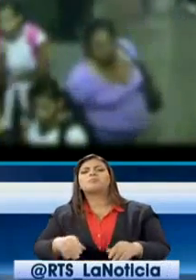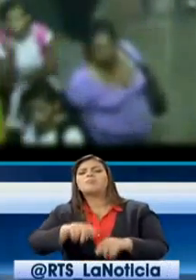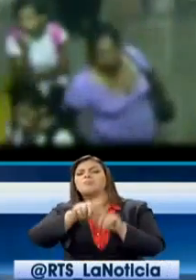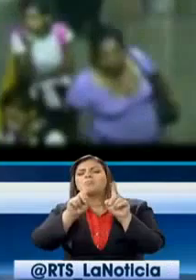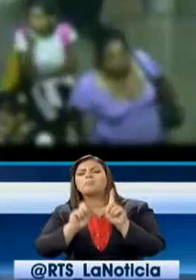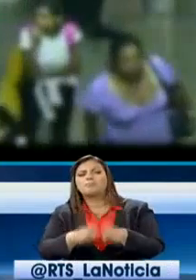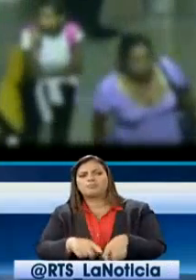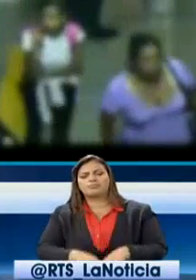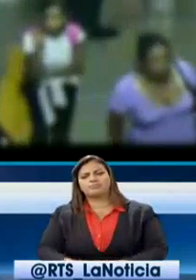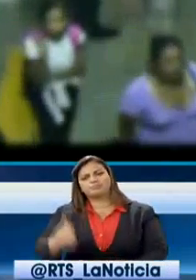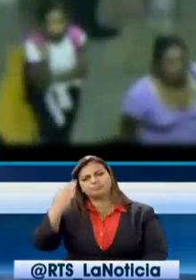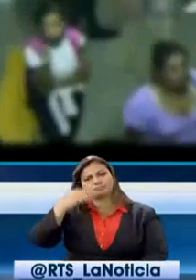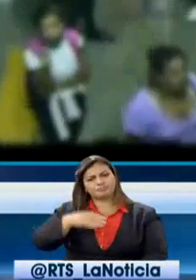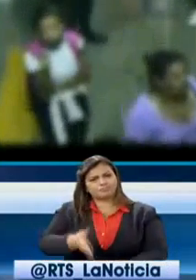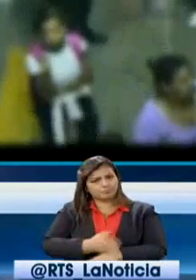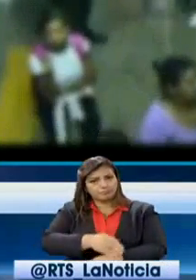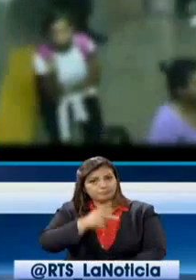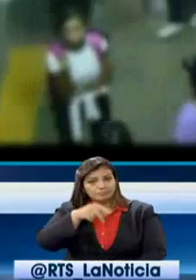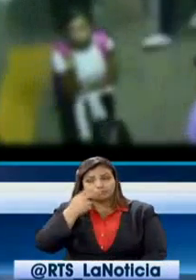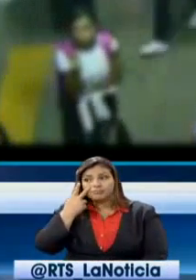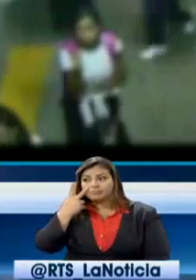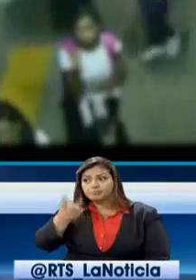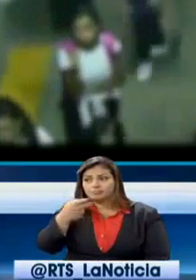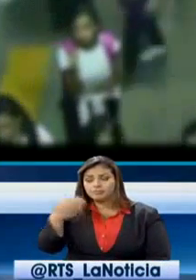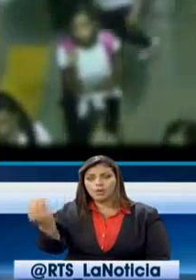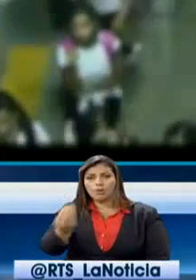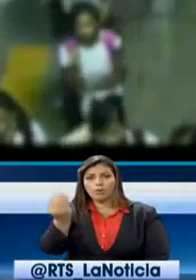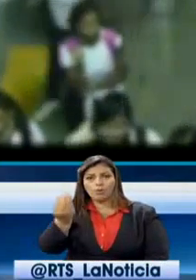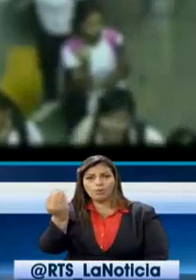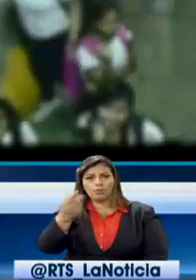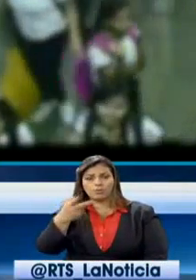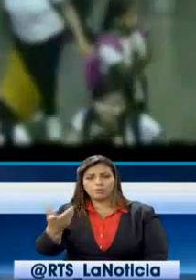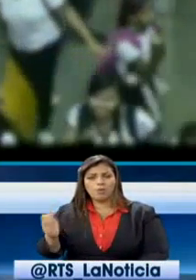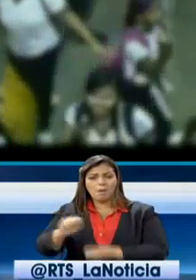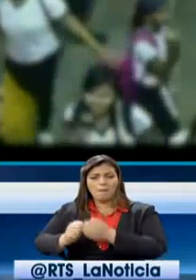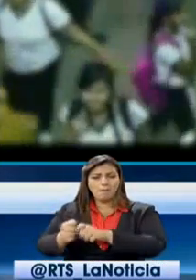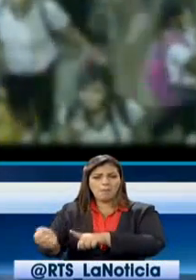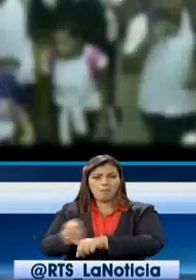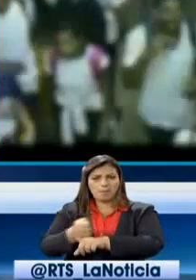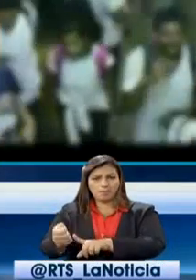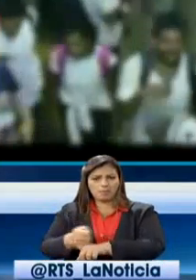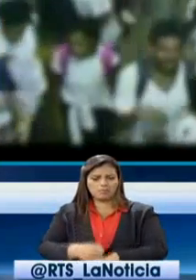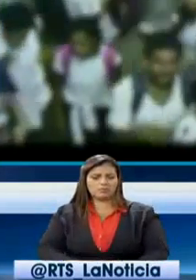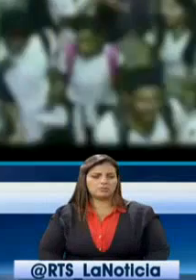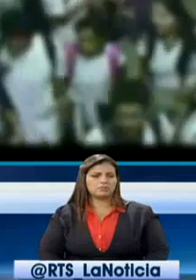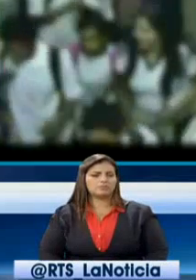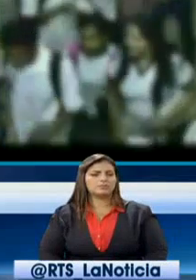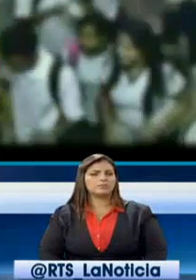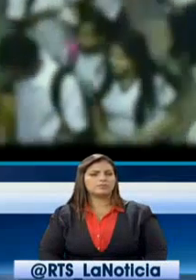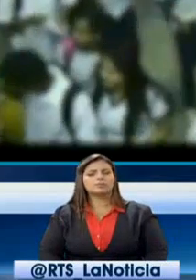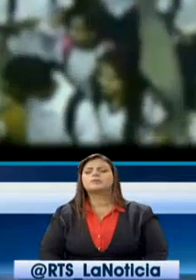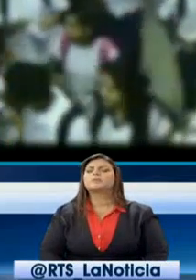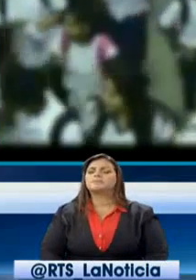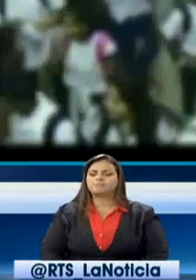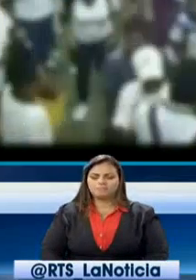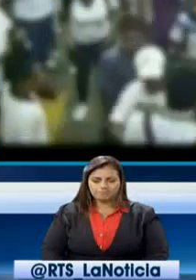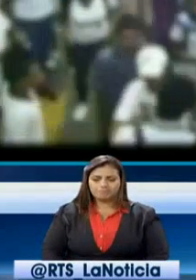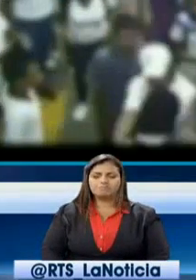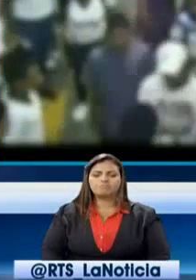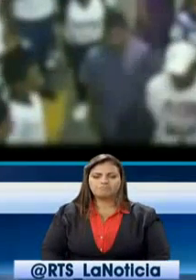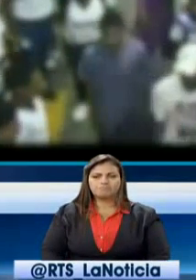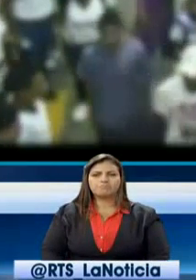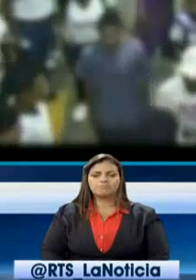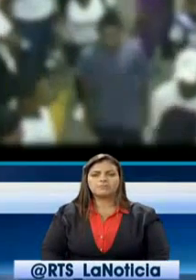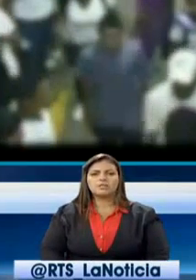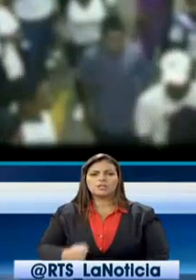sale de familia mismo, del hogar. Del hogar sale esa vaina. ¿Ya usted tiene hijos? Claro que sí. ¿Ya usted cómo hace? ¿Cómo los controla